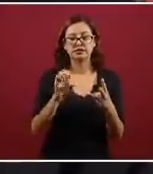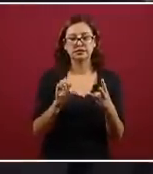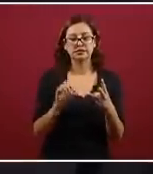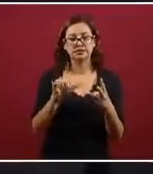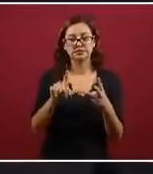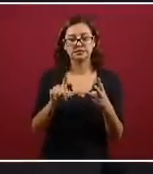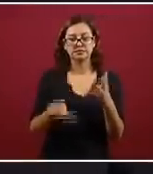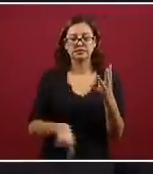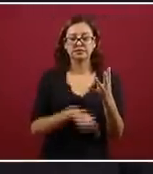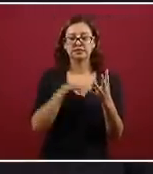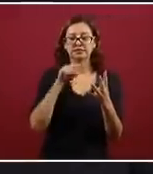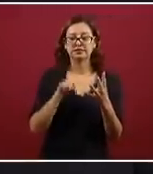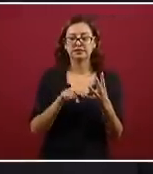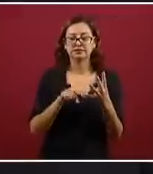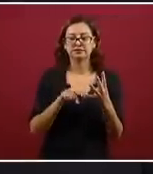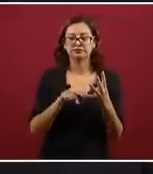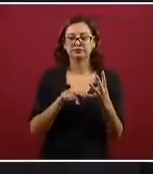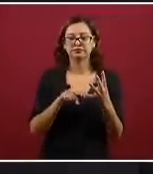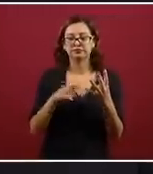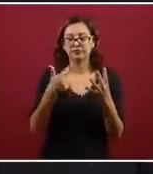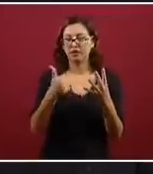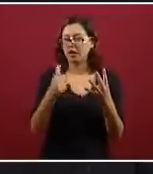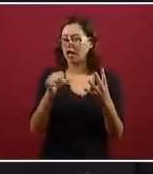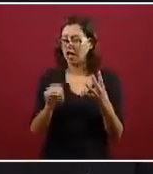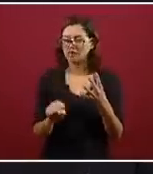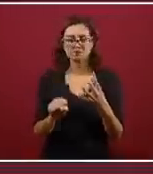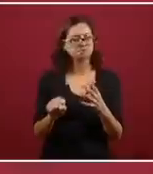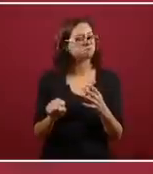energía eléctrica y gas.